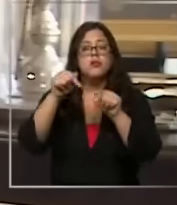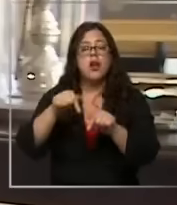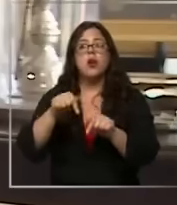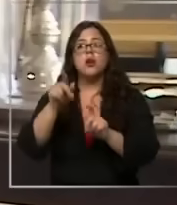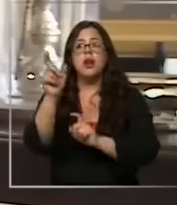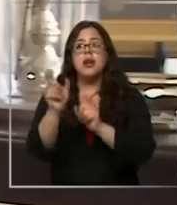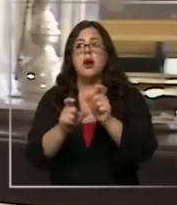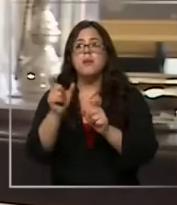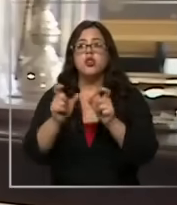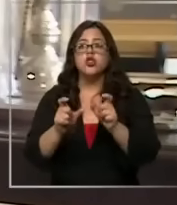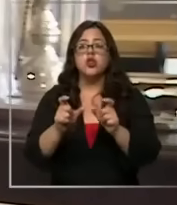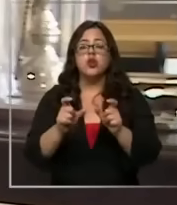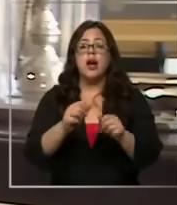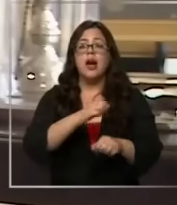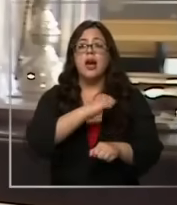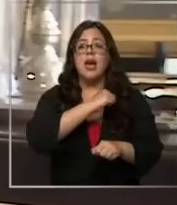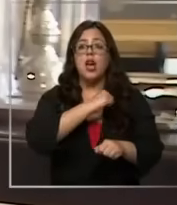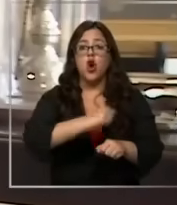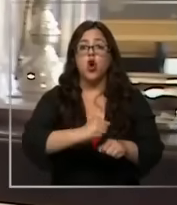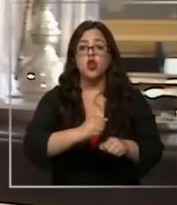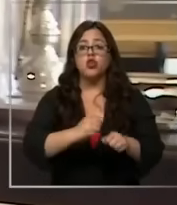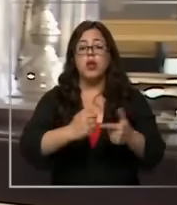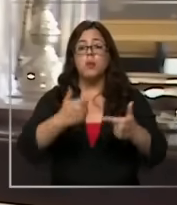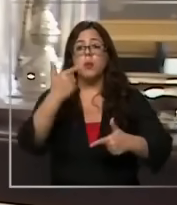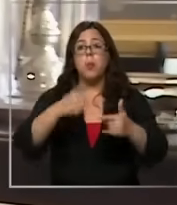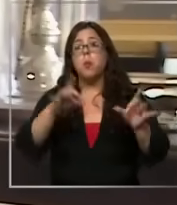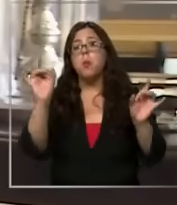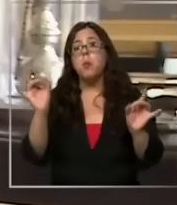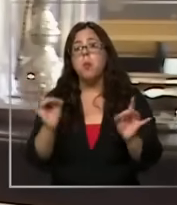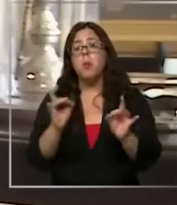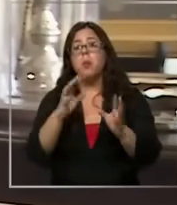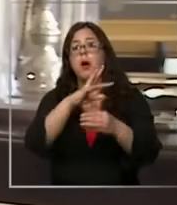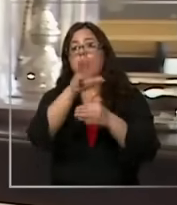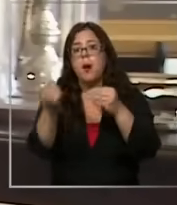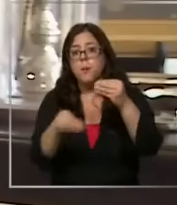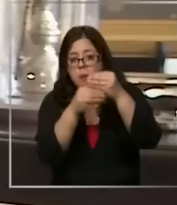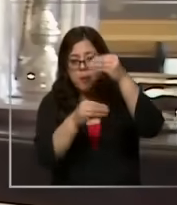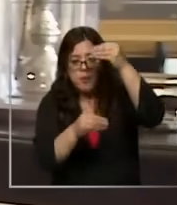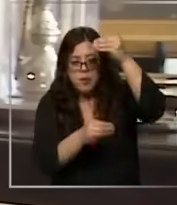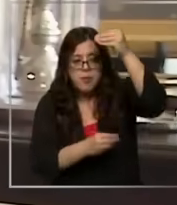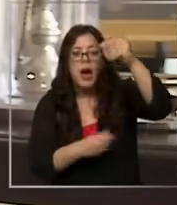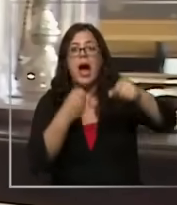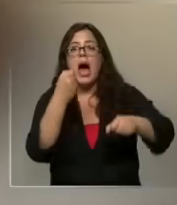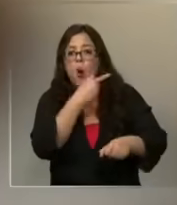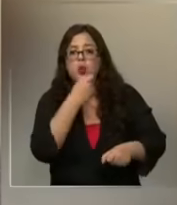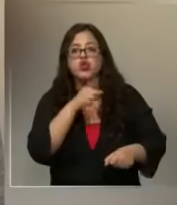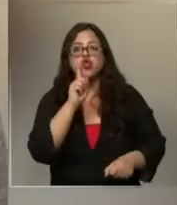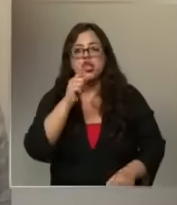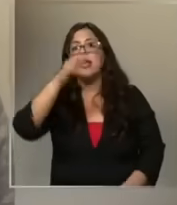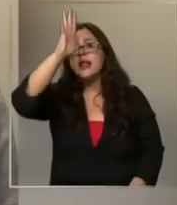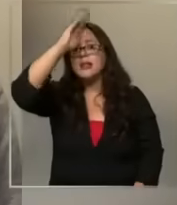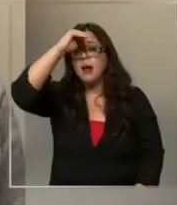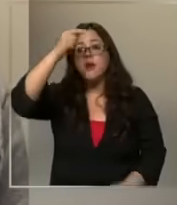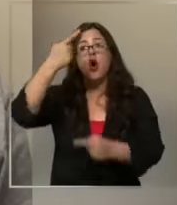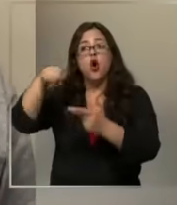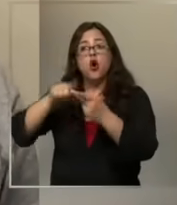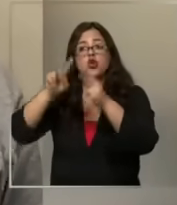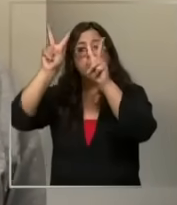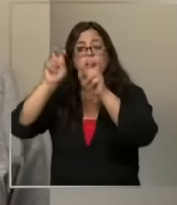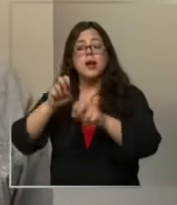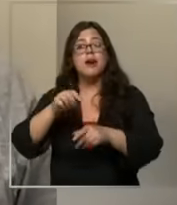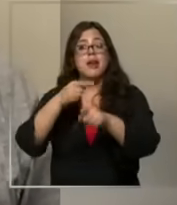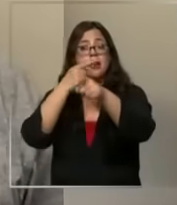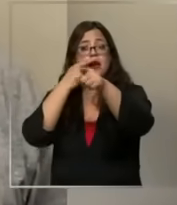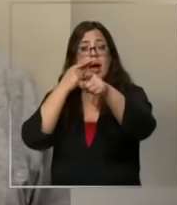adversarios políticos, por supuesto, lo irán a acumular a todas las acusaciones que Trump tiene. Otra alusión hizo referencia a